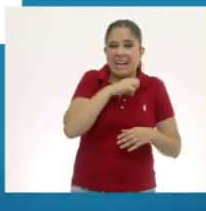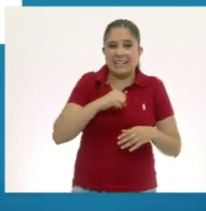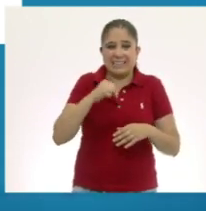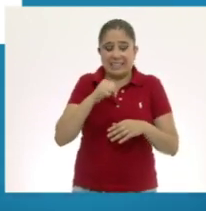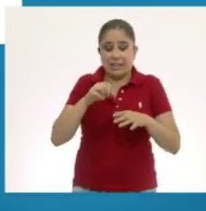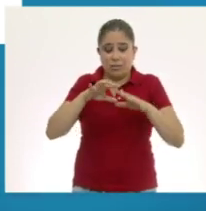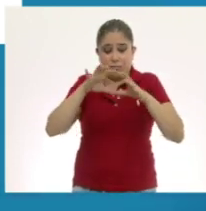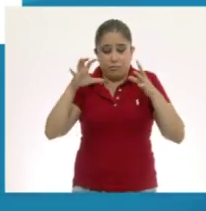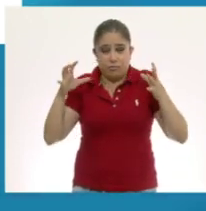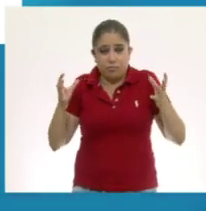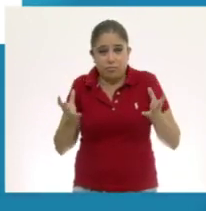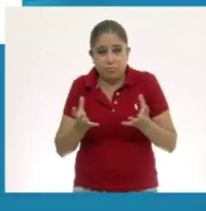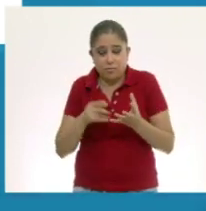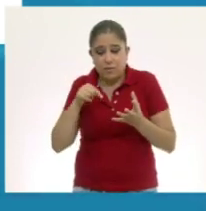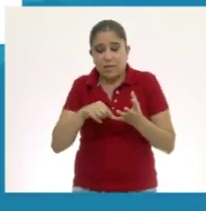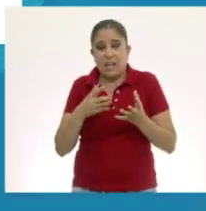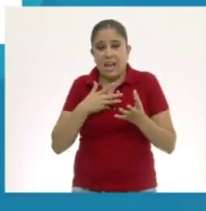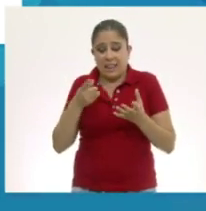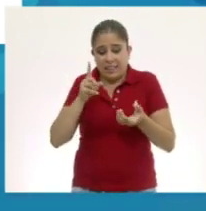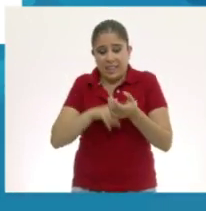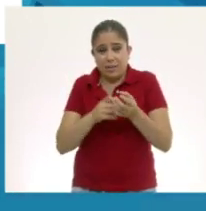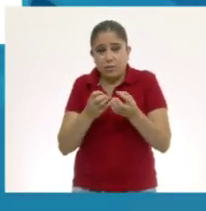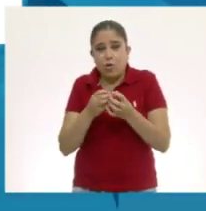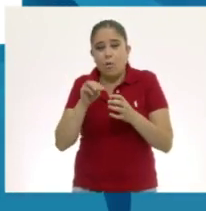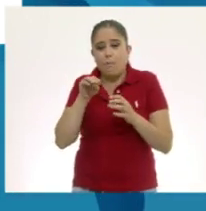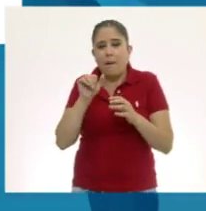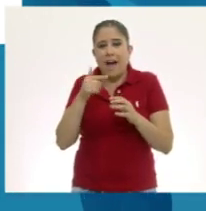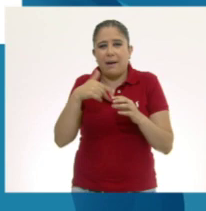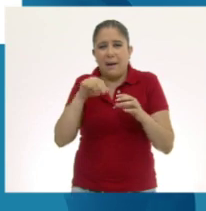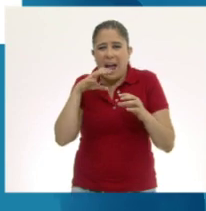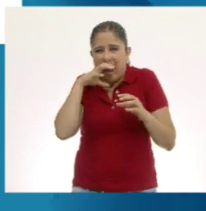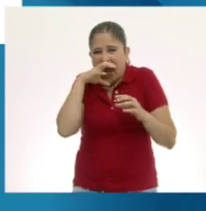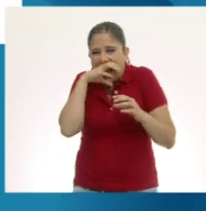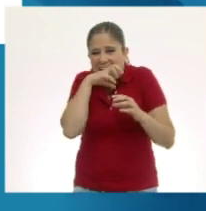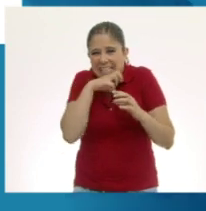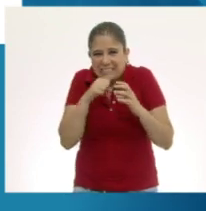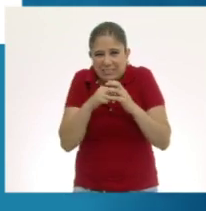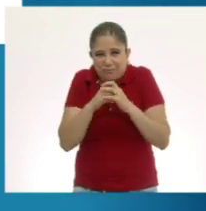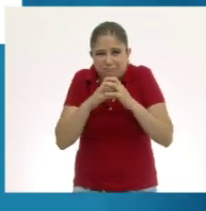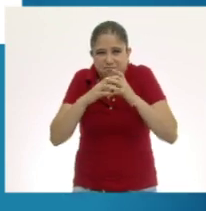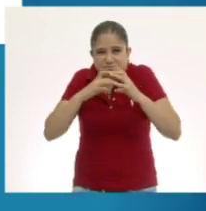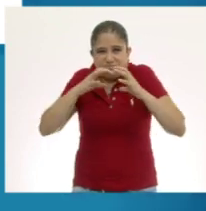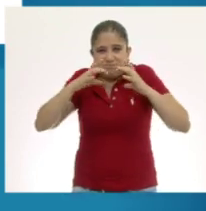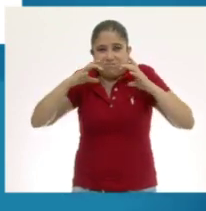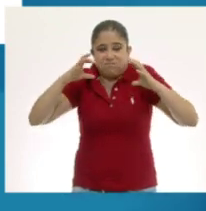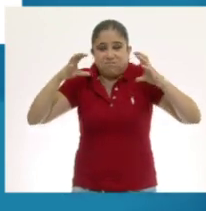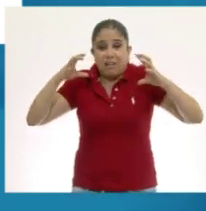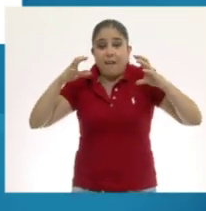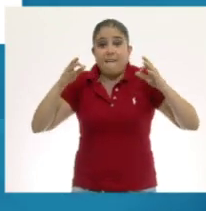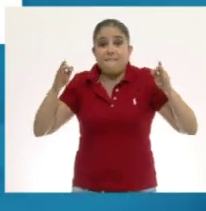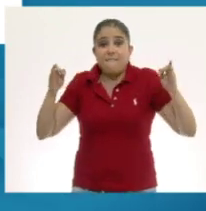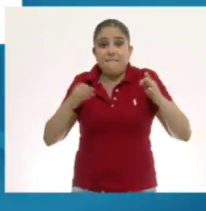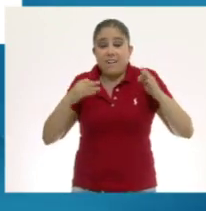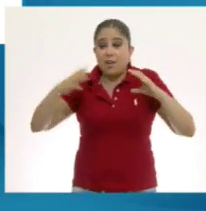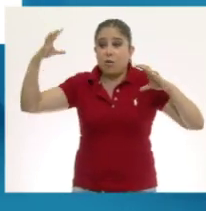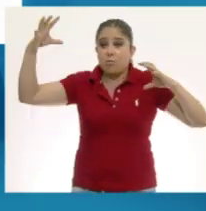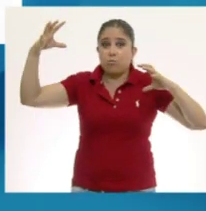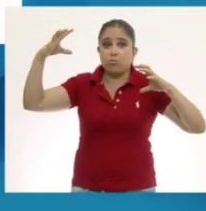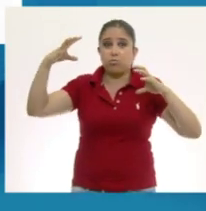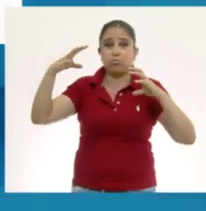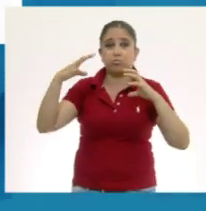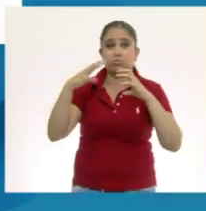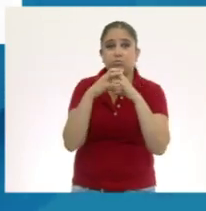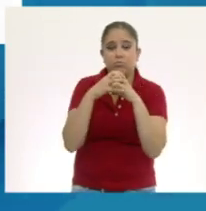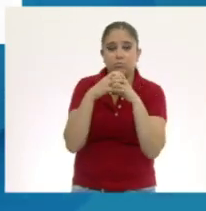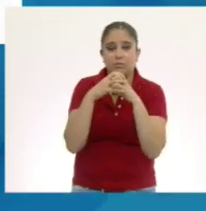el magma, que procede del manto inferior, asciende y el material frío, de la parte superior, desciende.